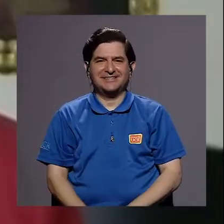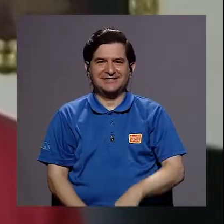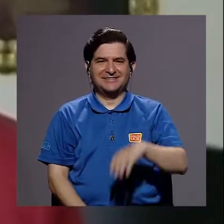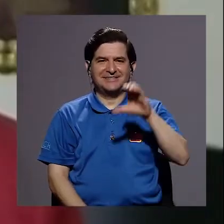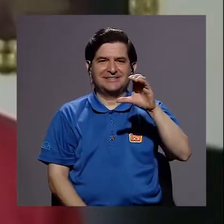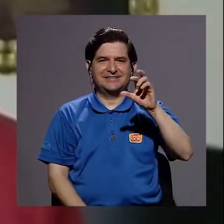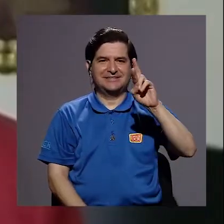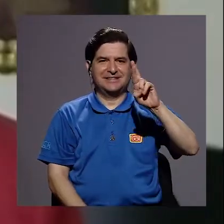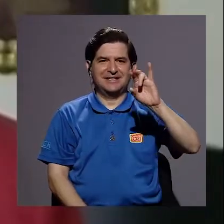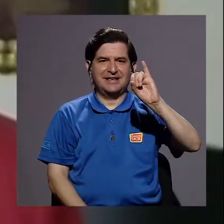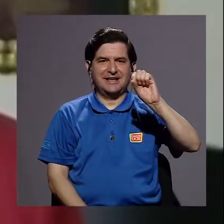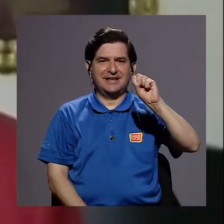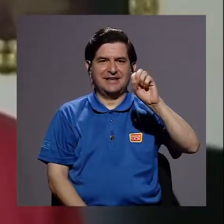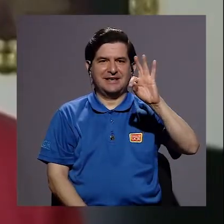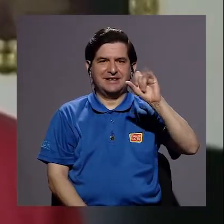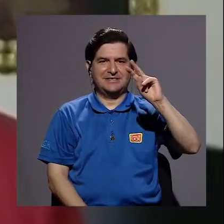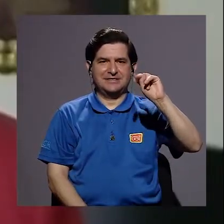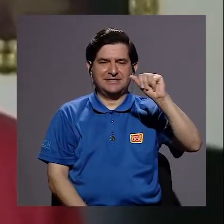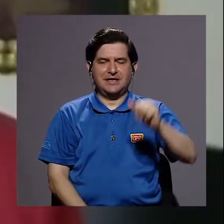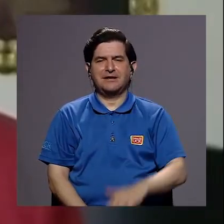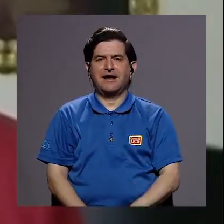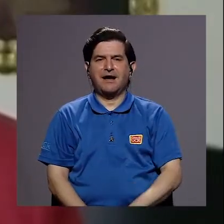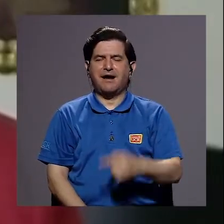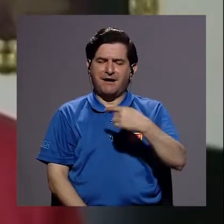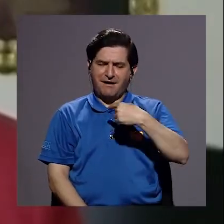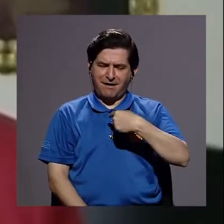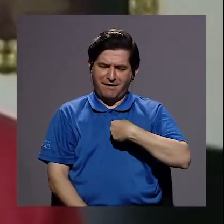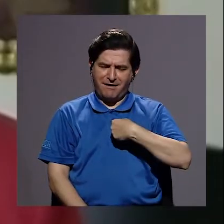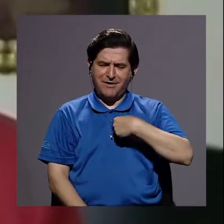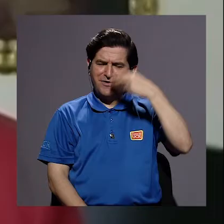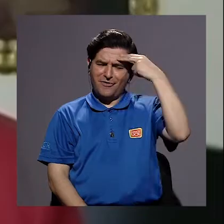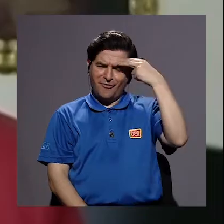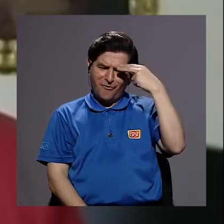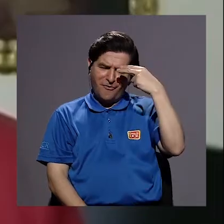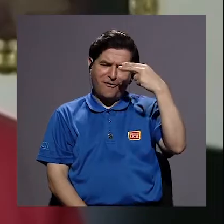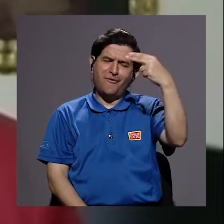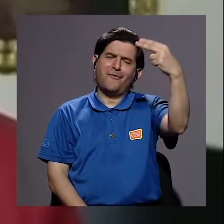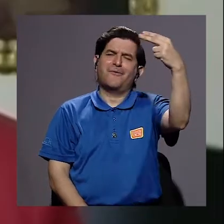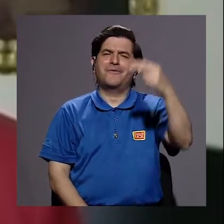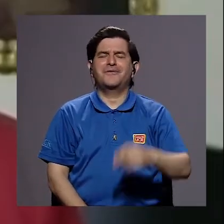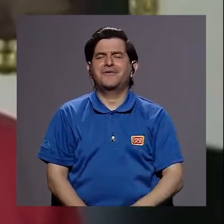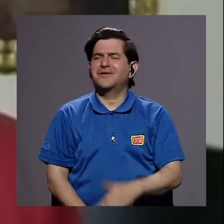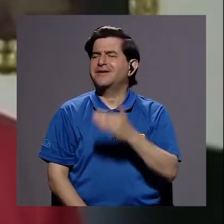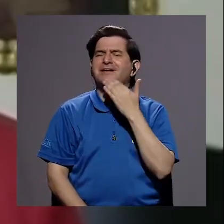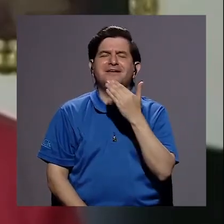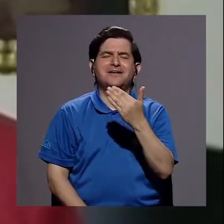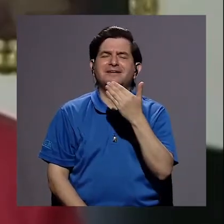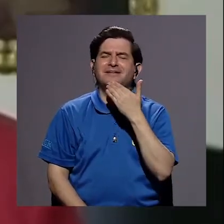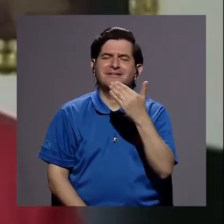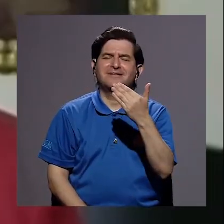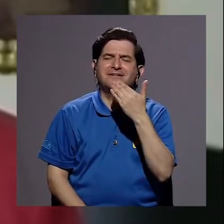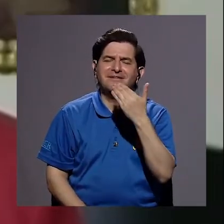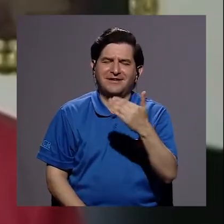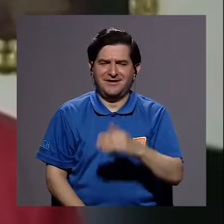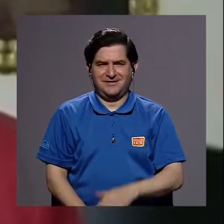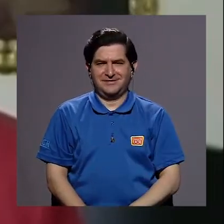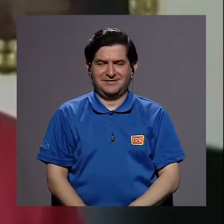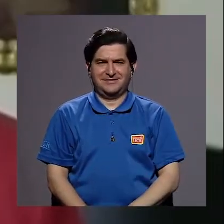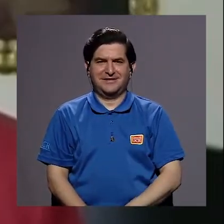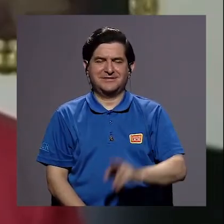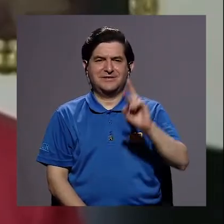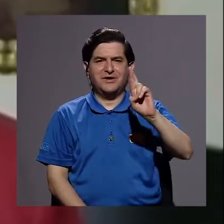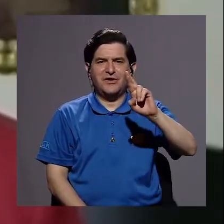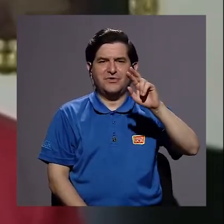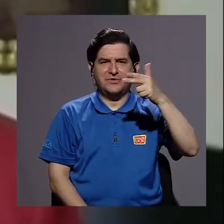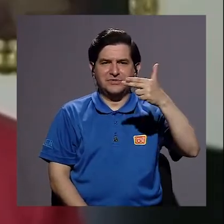doña Cristina. Bienvenida. La honrada y la agradecida soy yo,